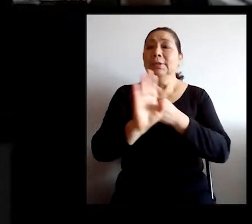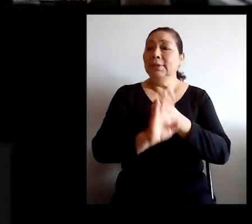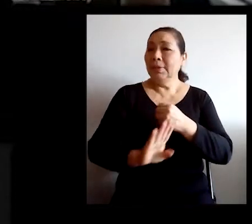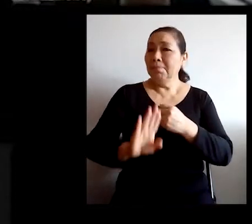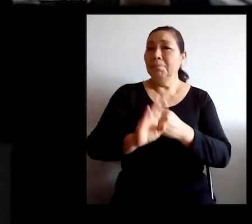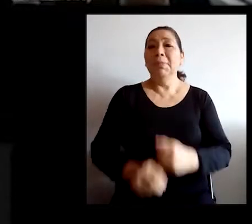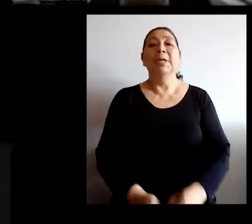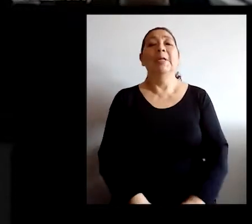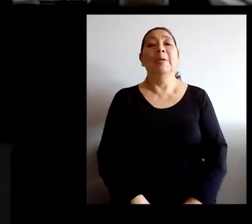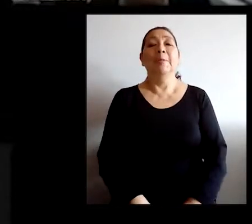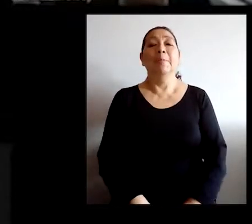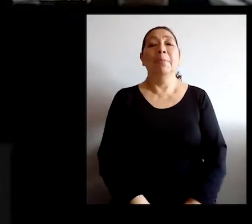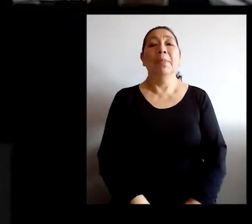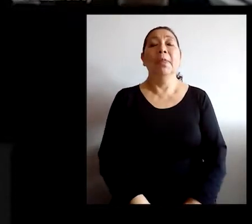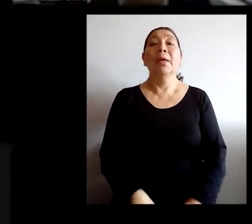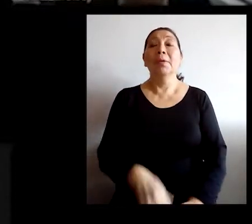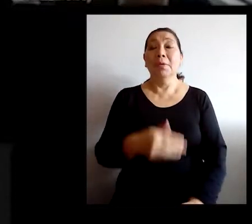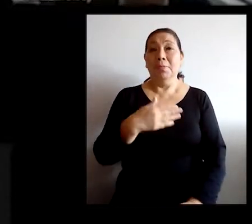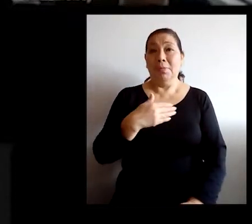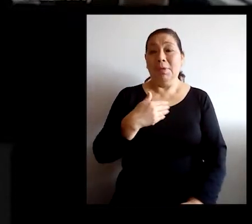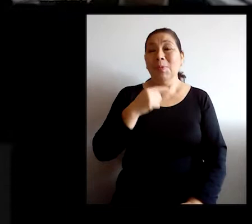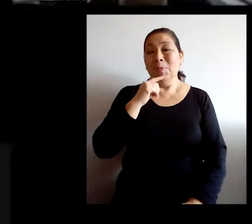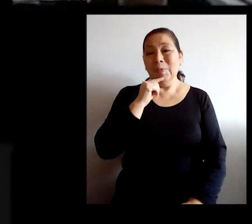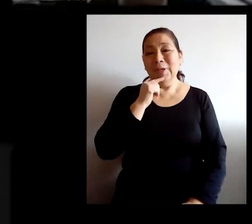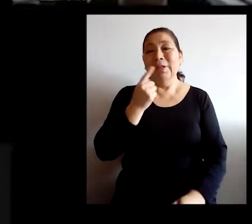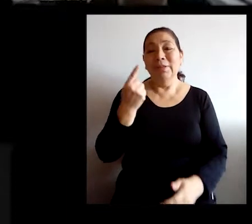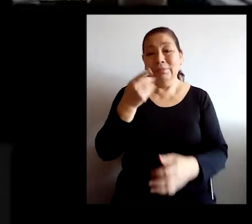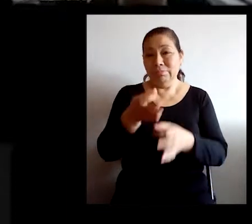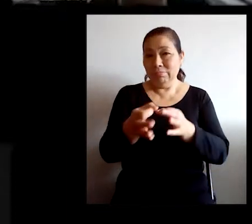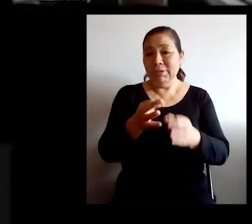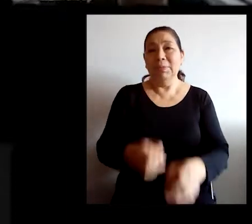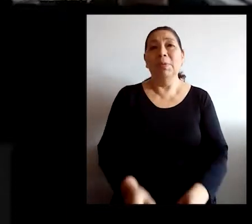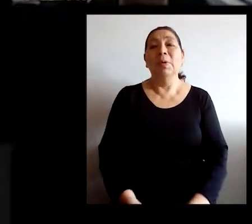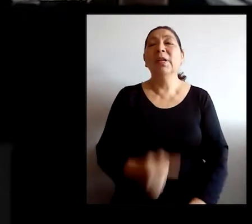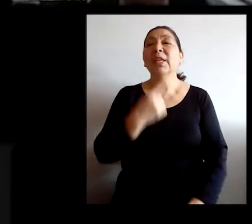amparo y patrocinada, tal como ha sido descrito,